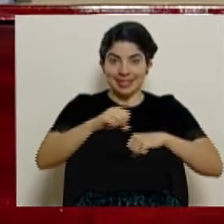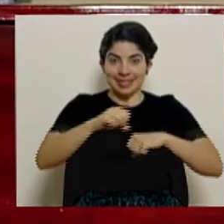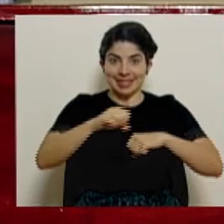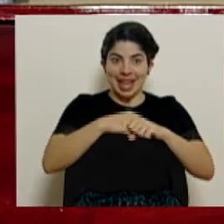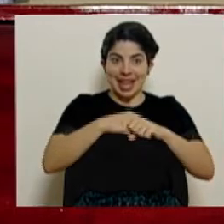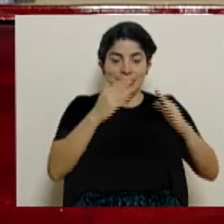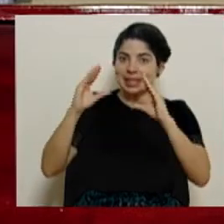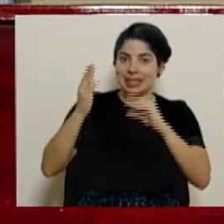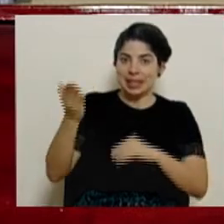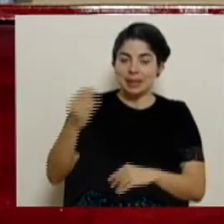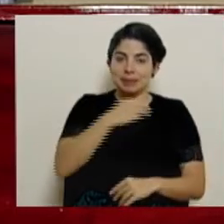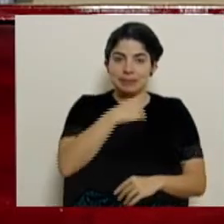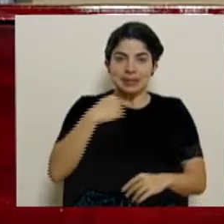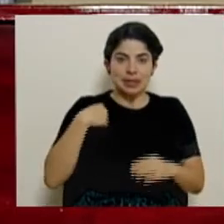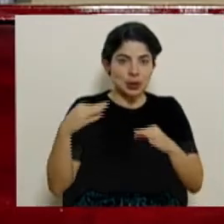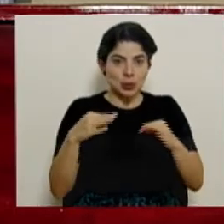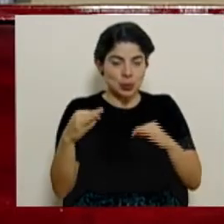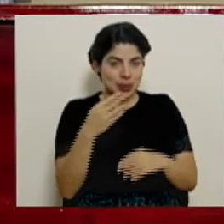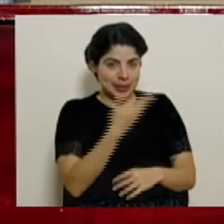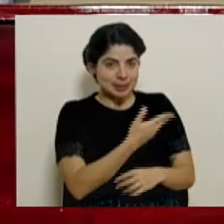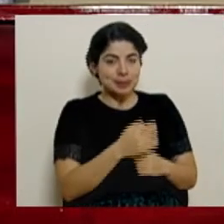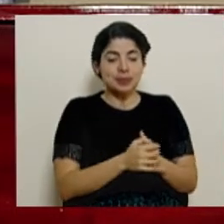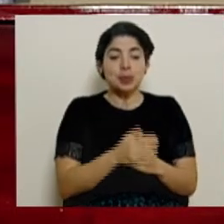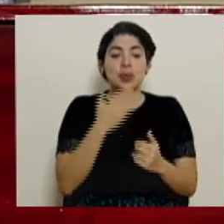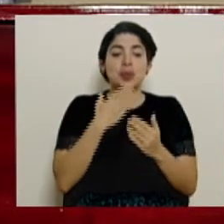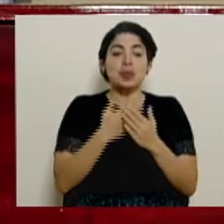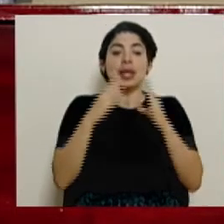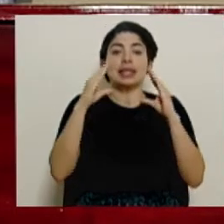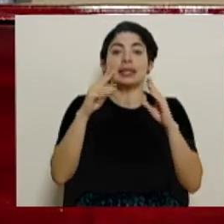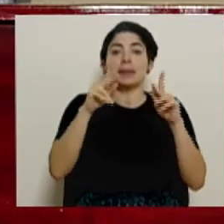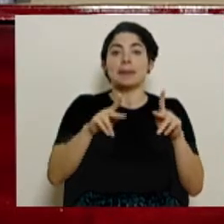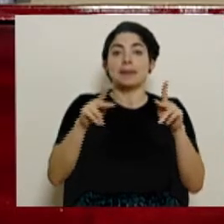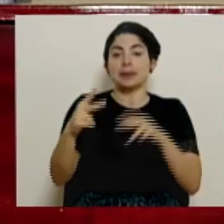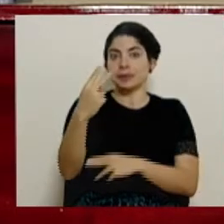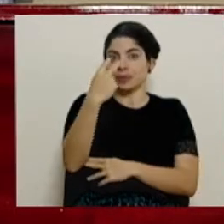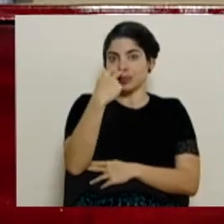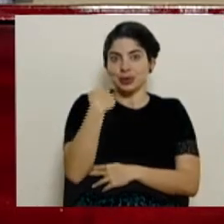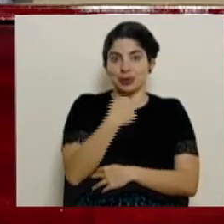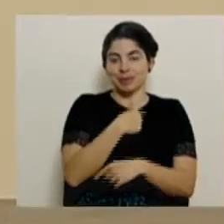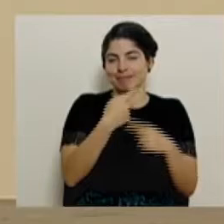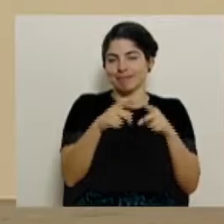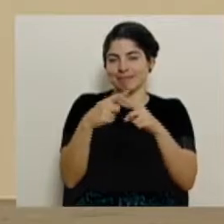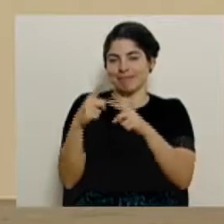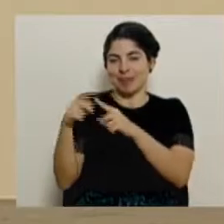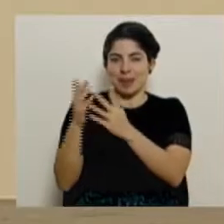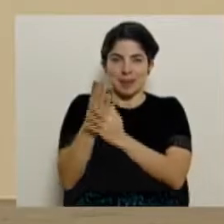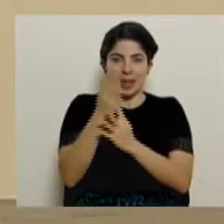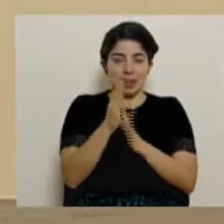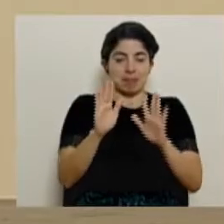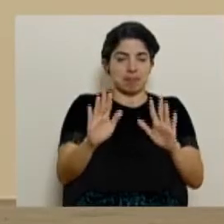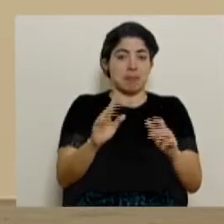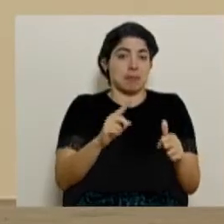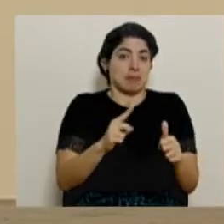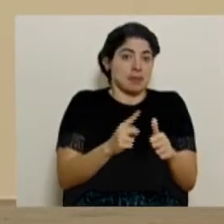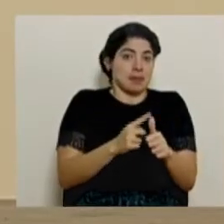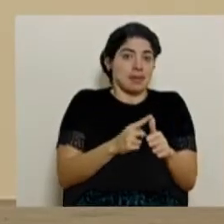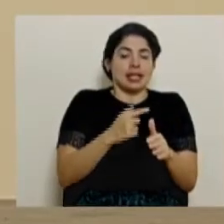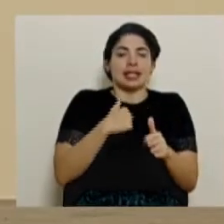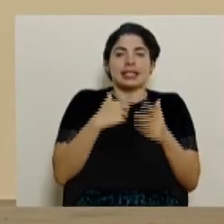tardes, Turismo, y muy buenas tardes a las personas que nos siguen por los diferentes medios. En primera instancia,